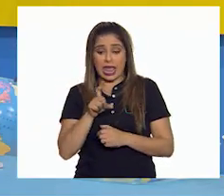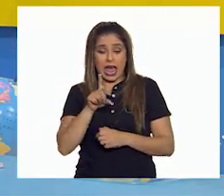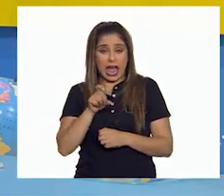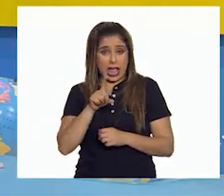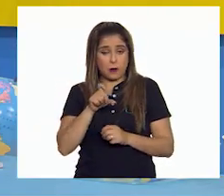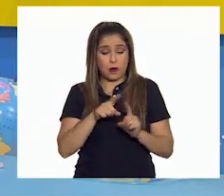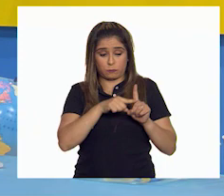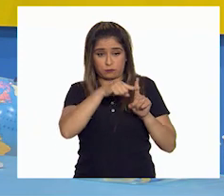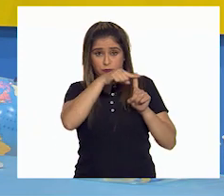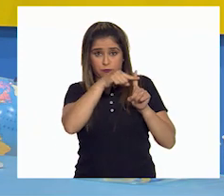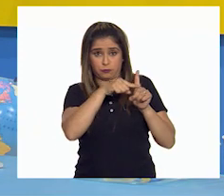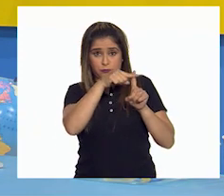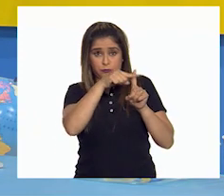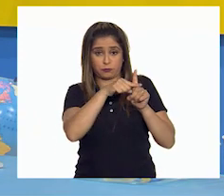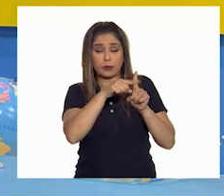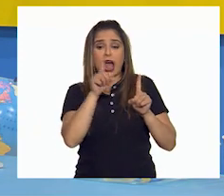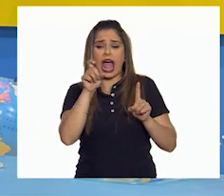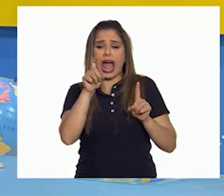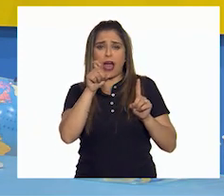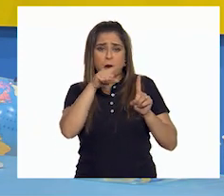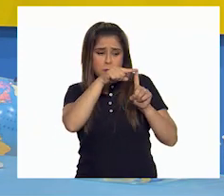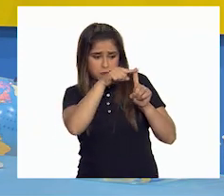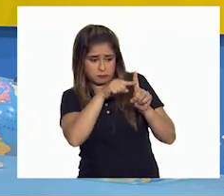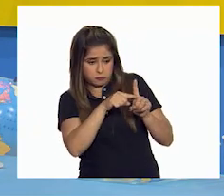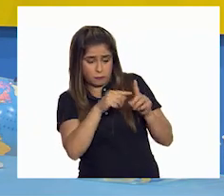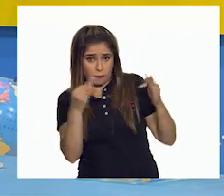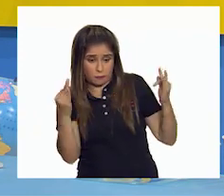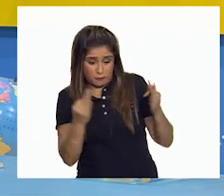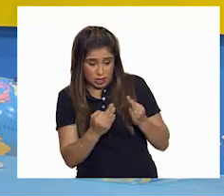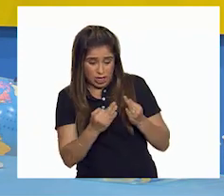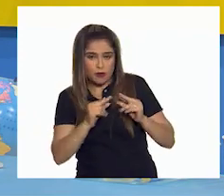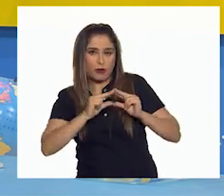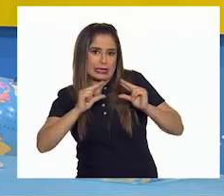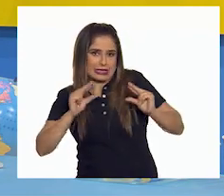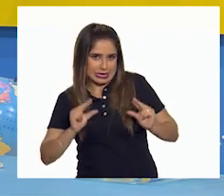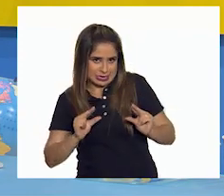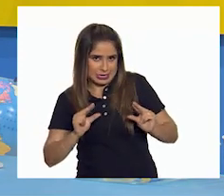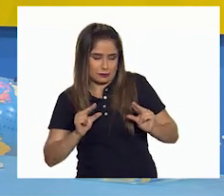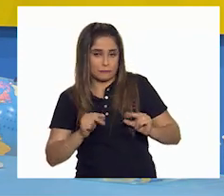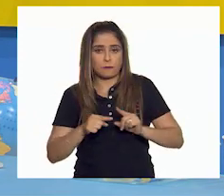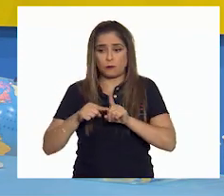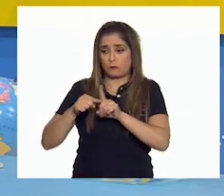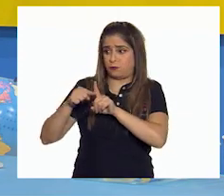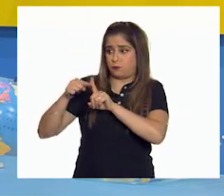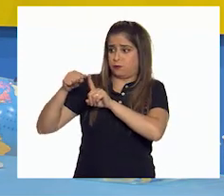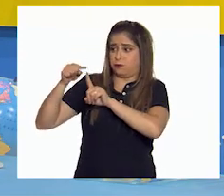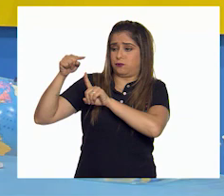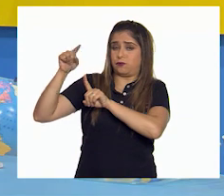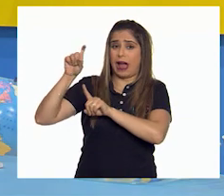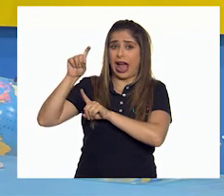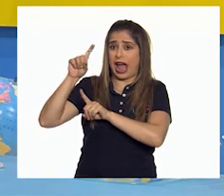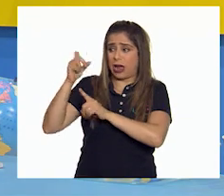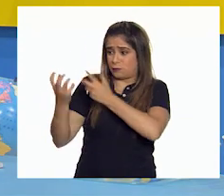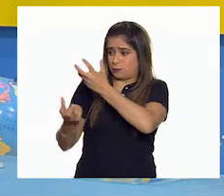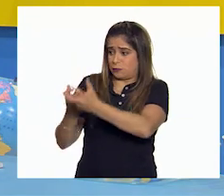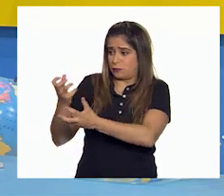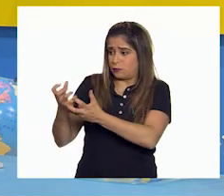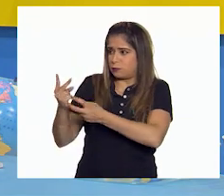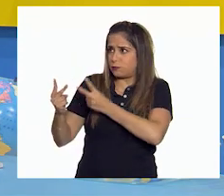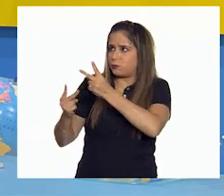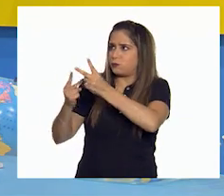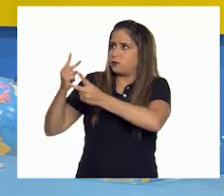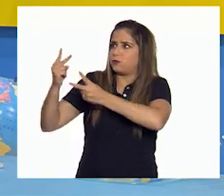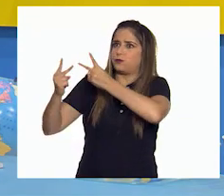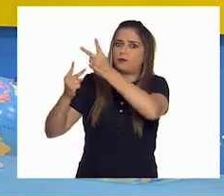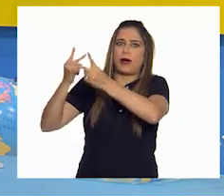temperatura. A bajas temperaturas, el agua se congela y con el calor se evapora.